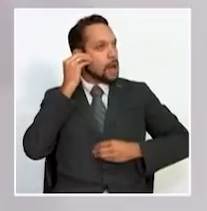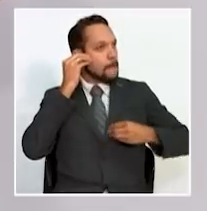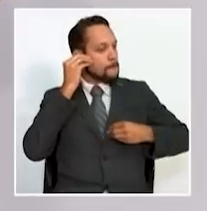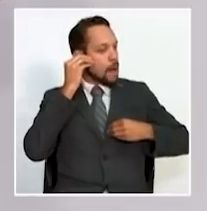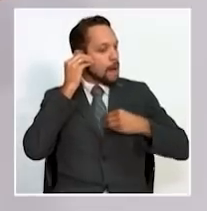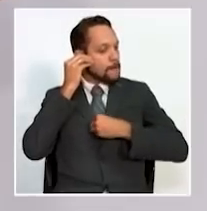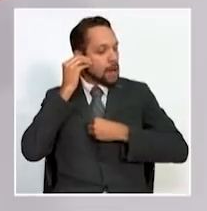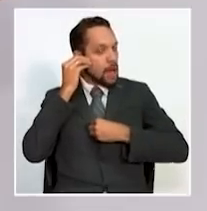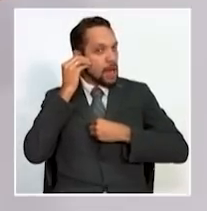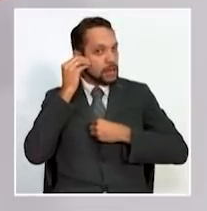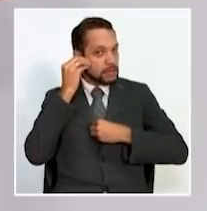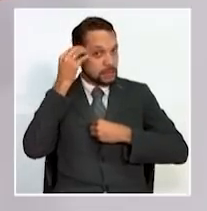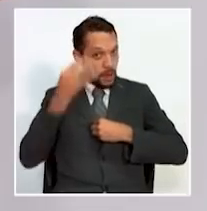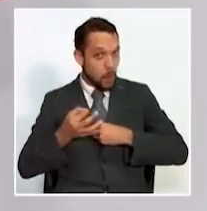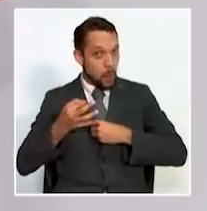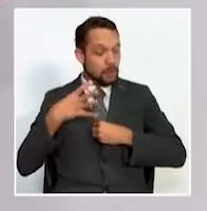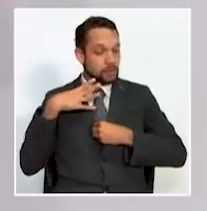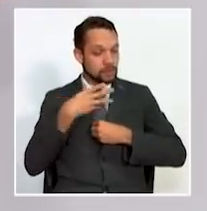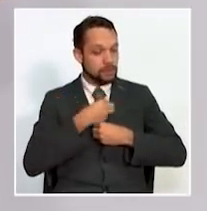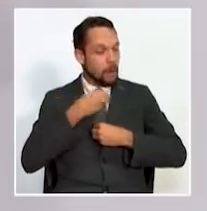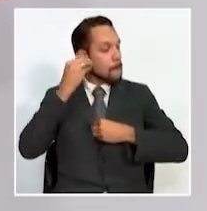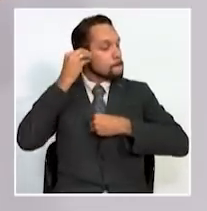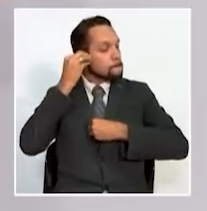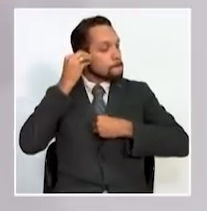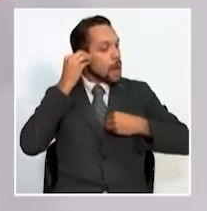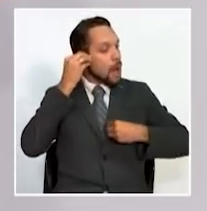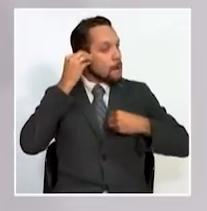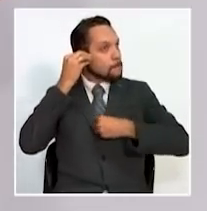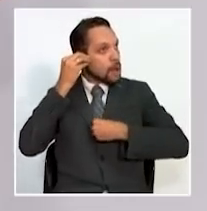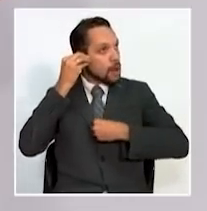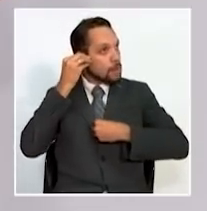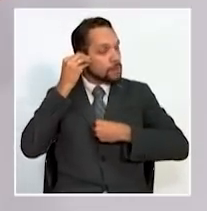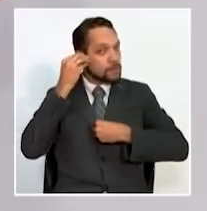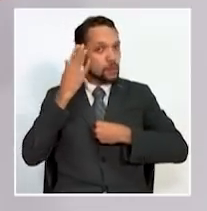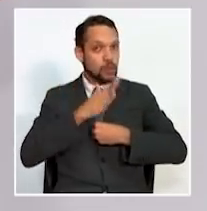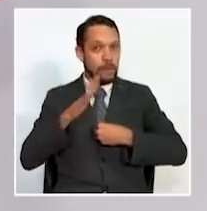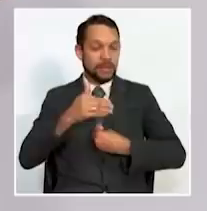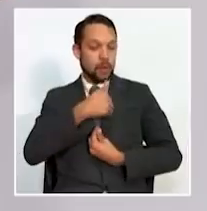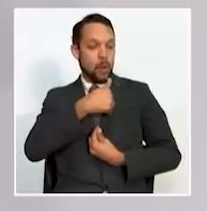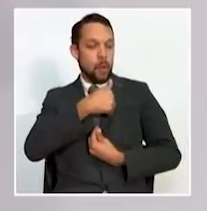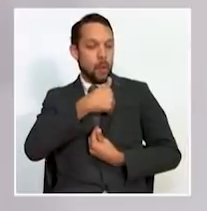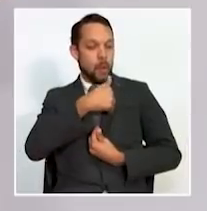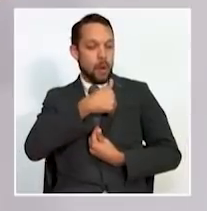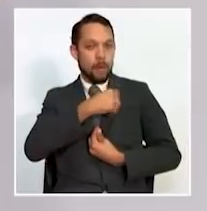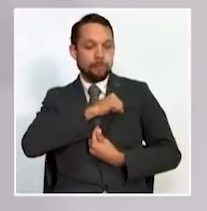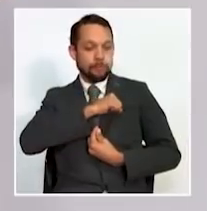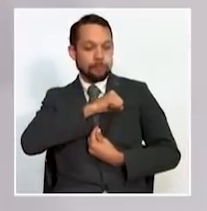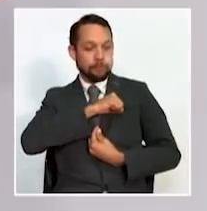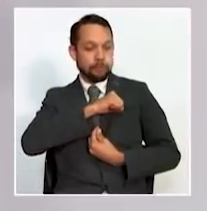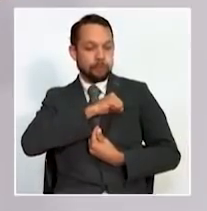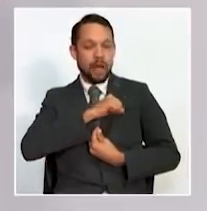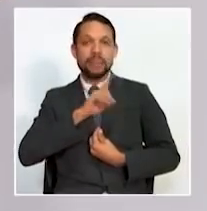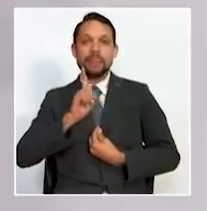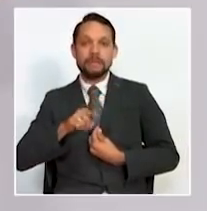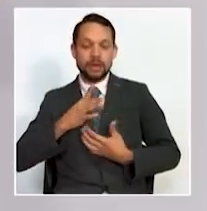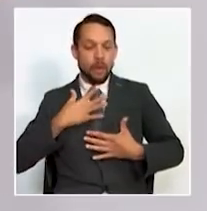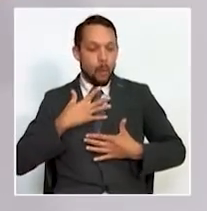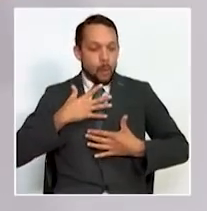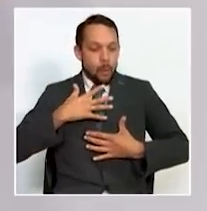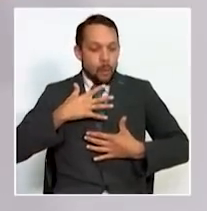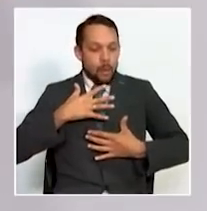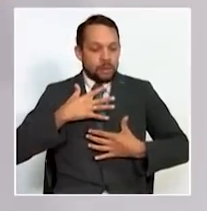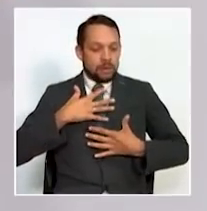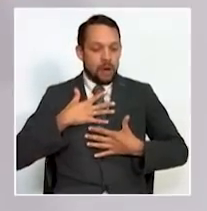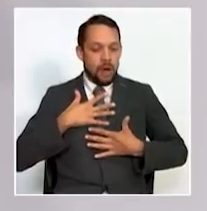siempre creen que cuando uno está auscultando aquí al frente, está auscultando solo el corazón, y resulta que nosotros estamos auscultando también los